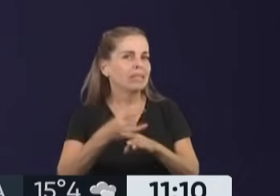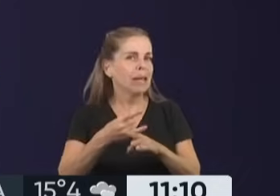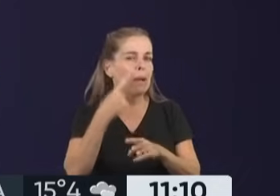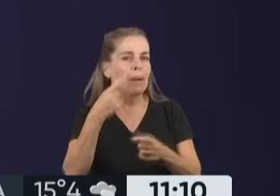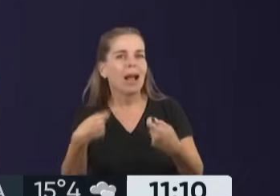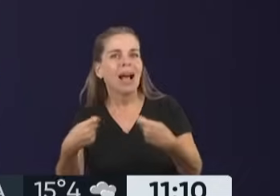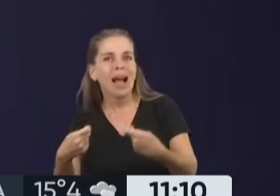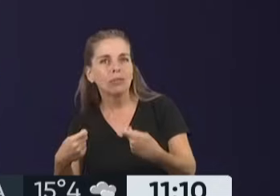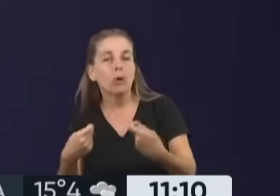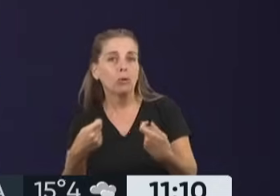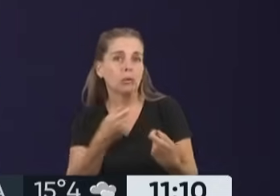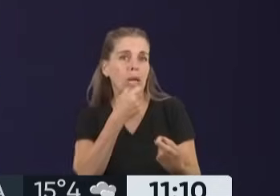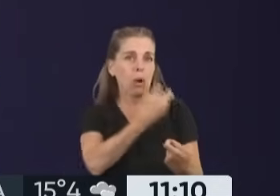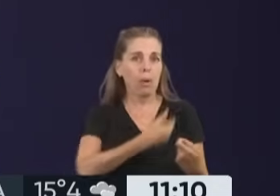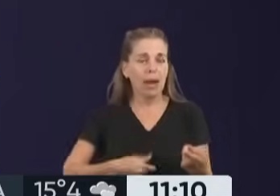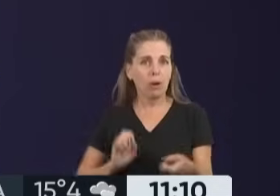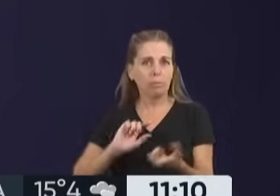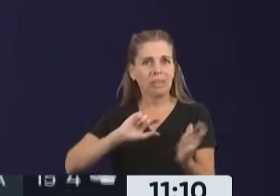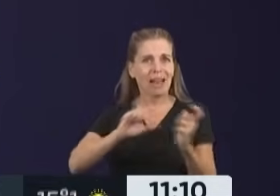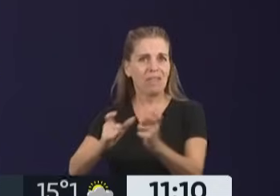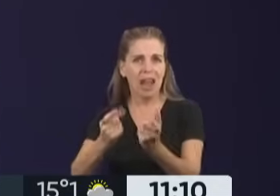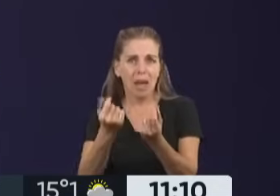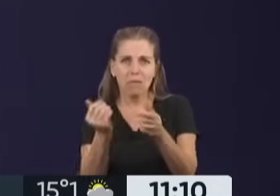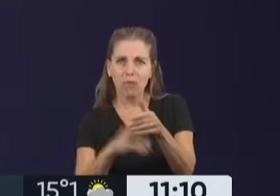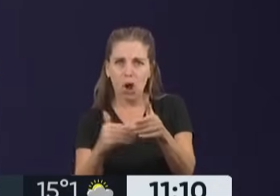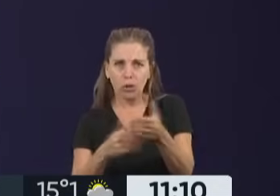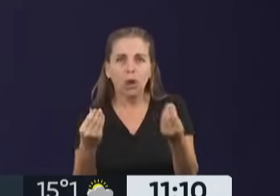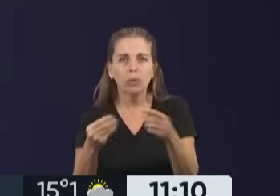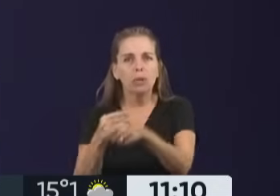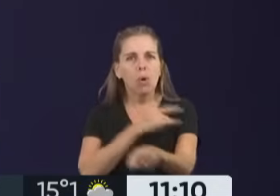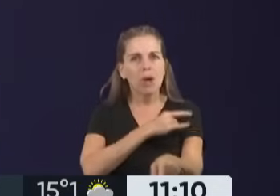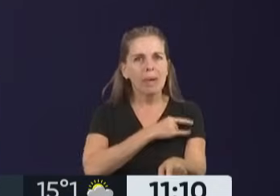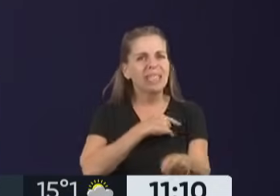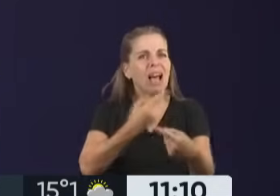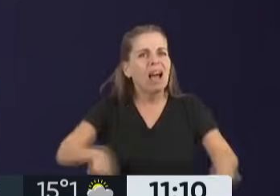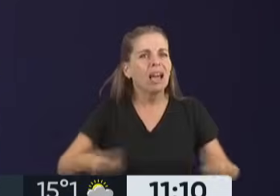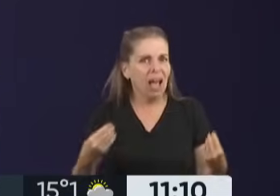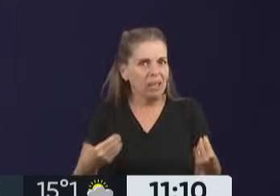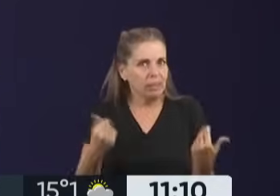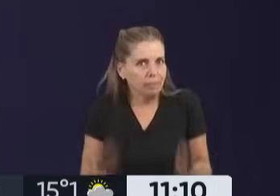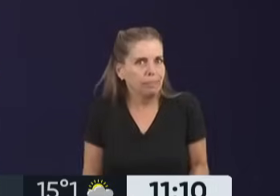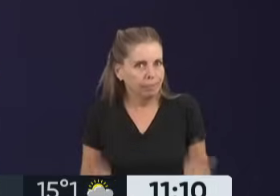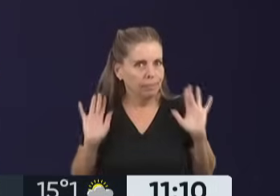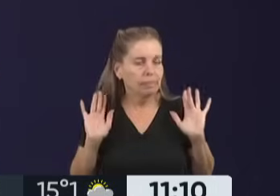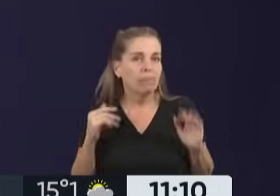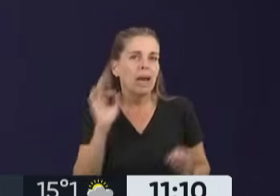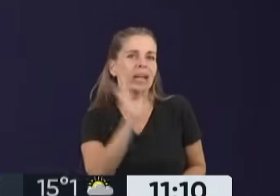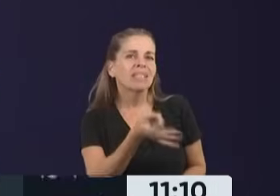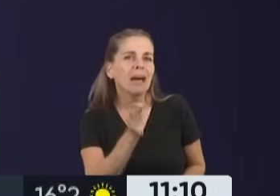bueno, los fondos, en qué son utilizados y en qué no. No nosotros, sino efectivamente que la gente